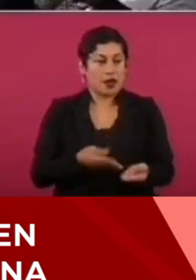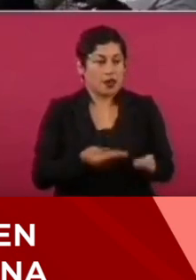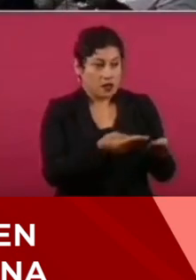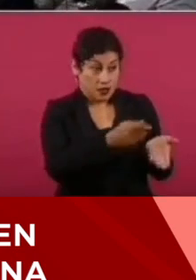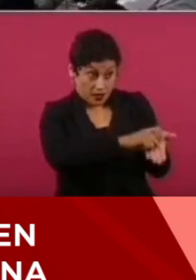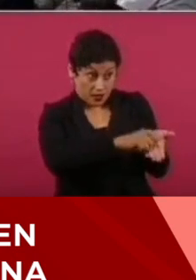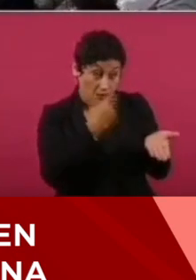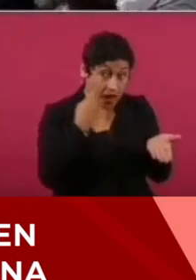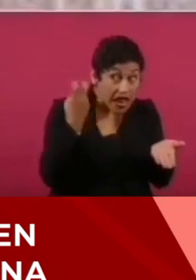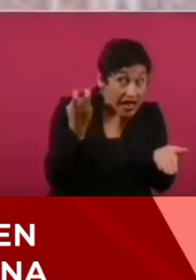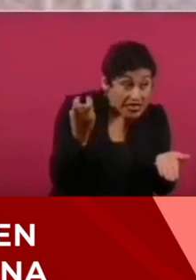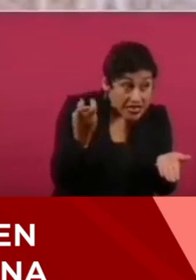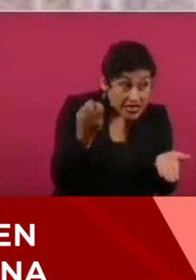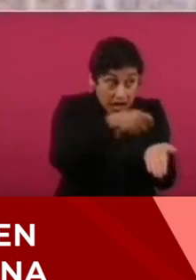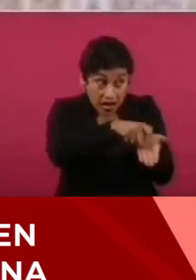diciéndote por este